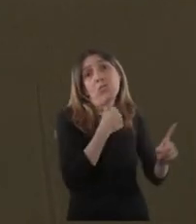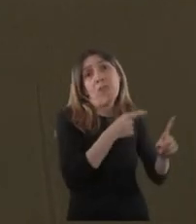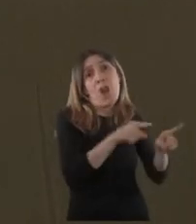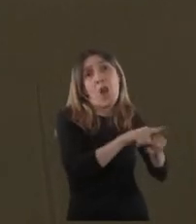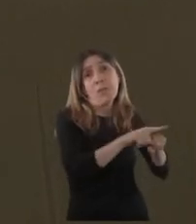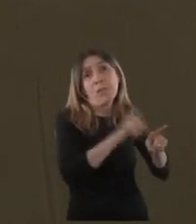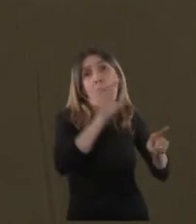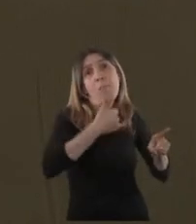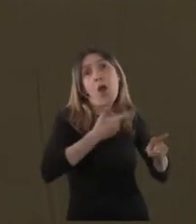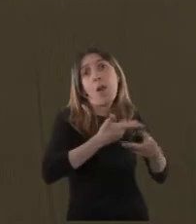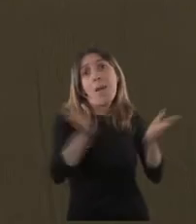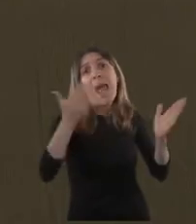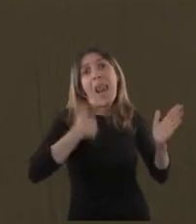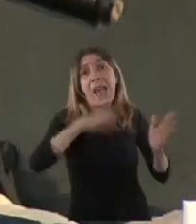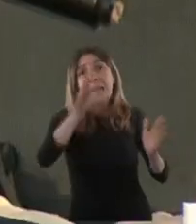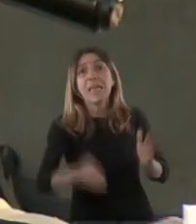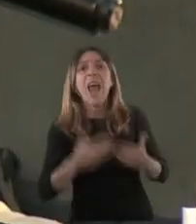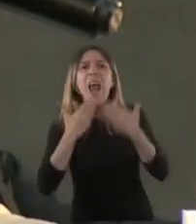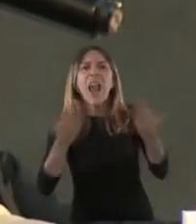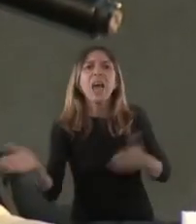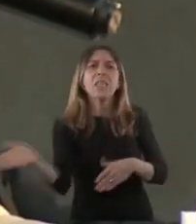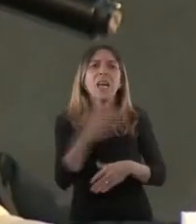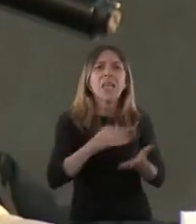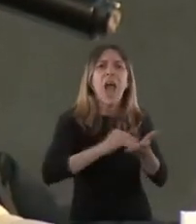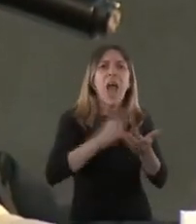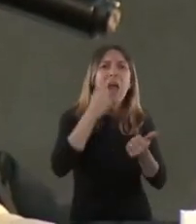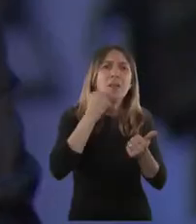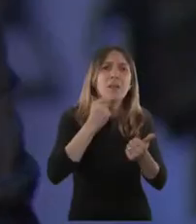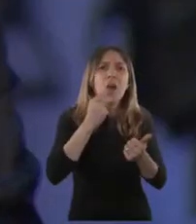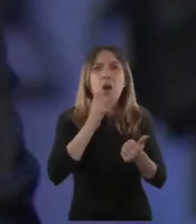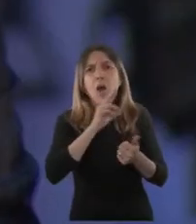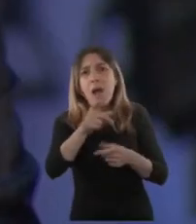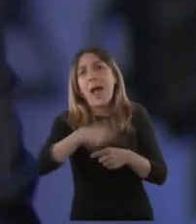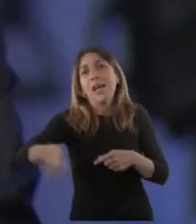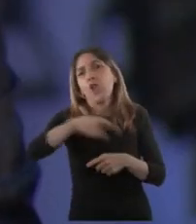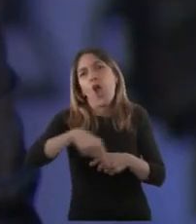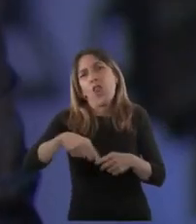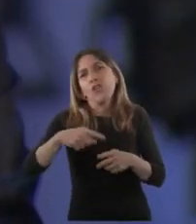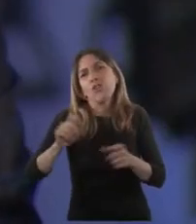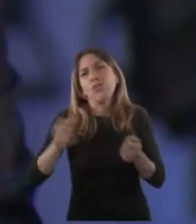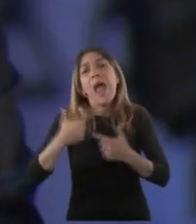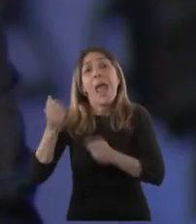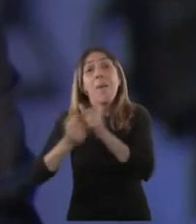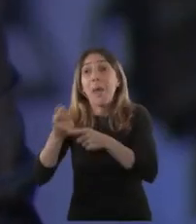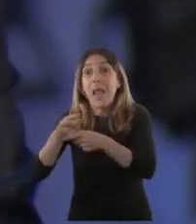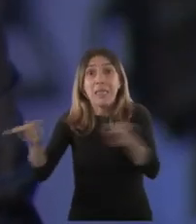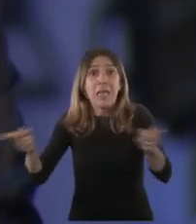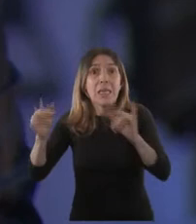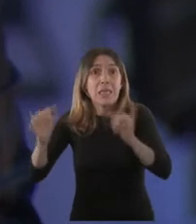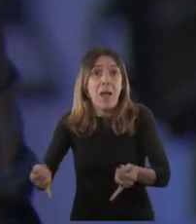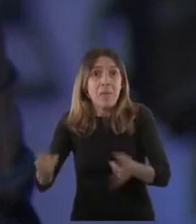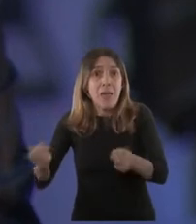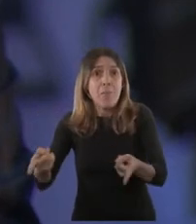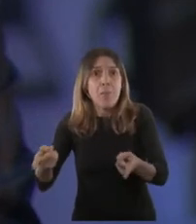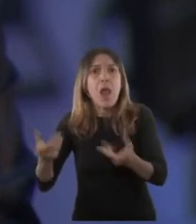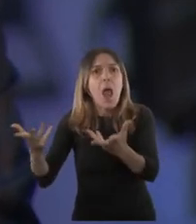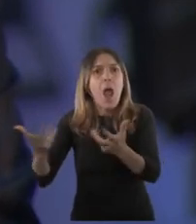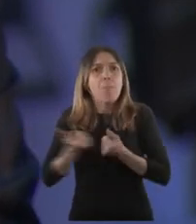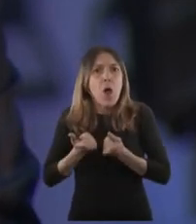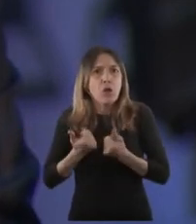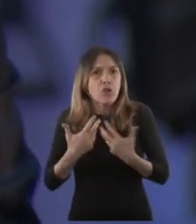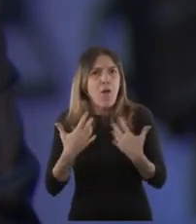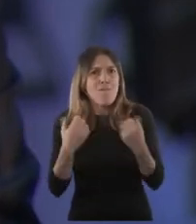la Argentina. Y agradecerle a todos los trabajadores, a todos los empresarios, el empuje, la